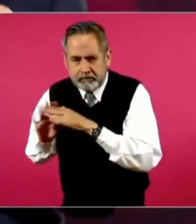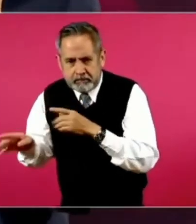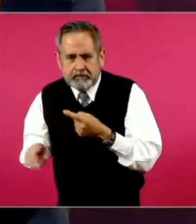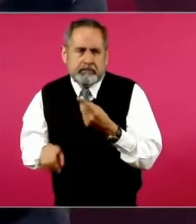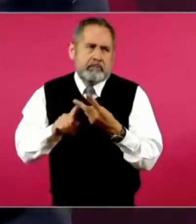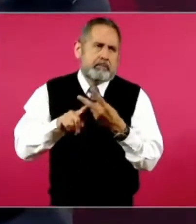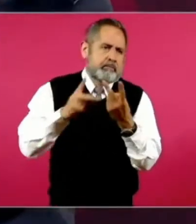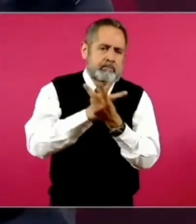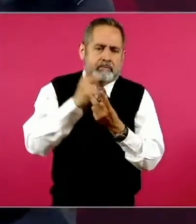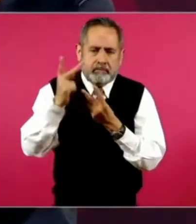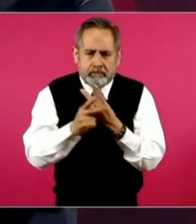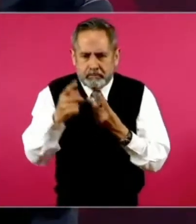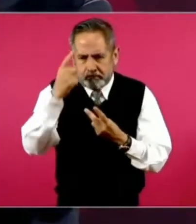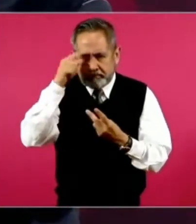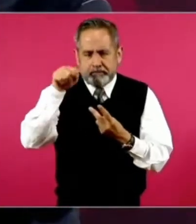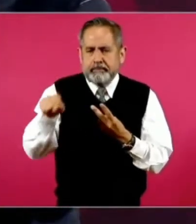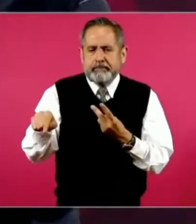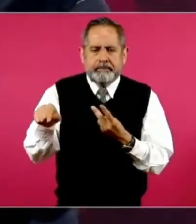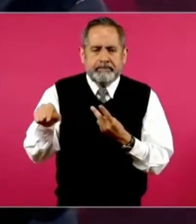programa para